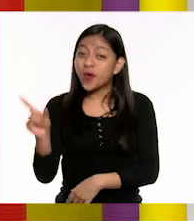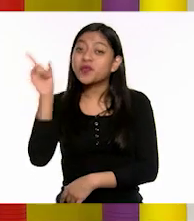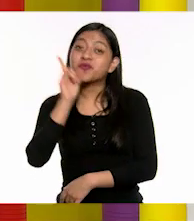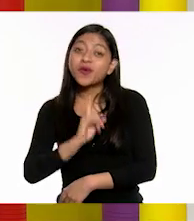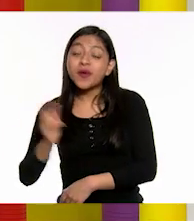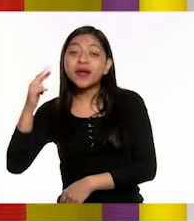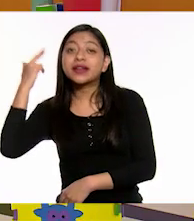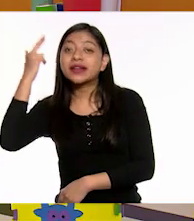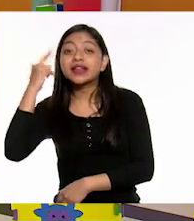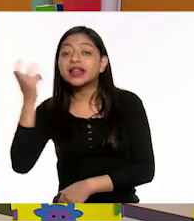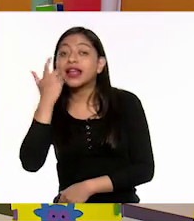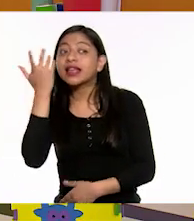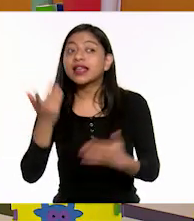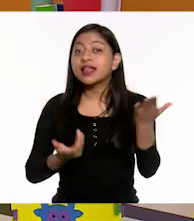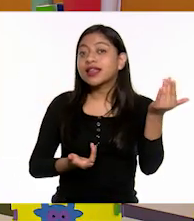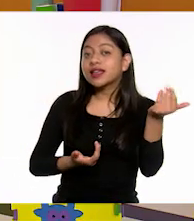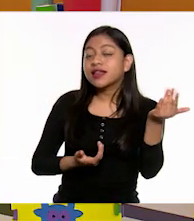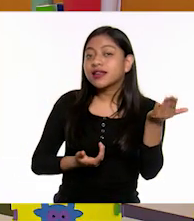pide